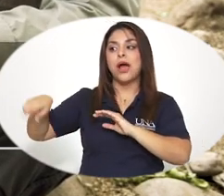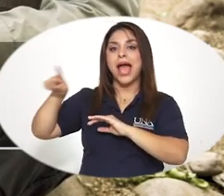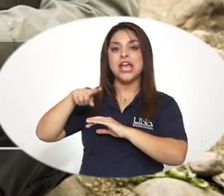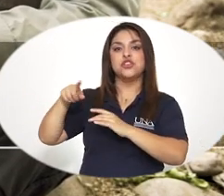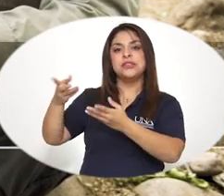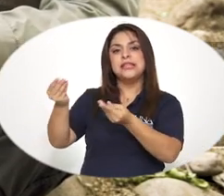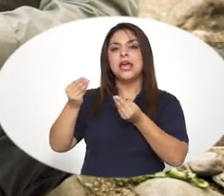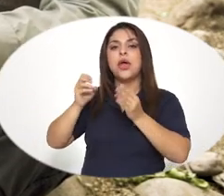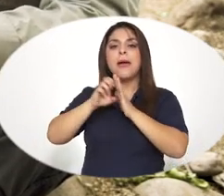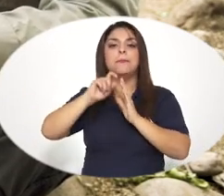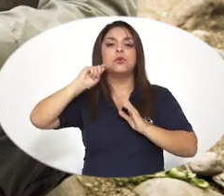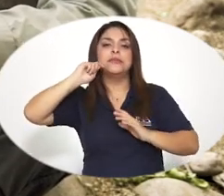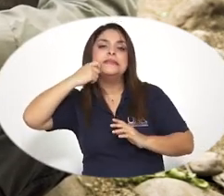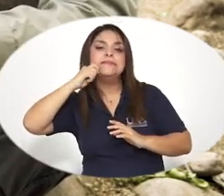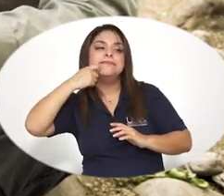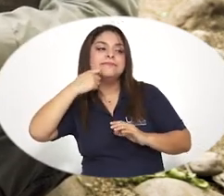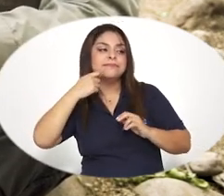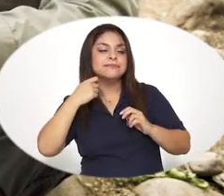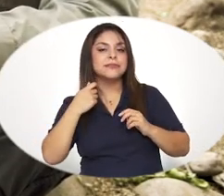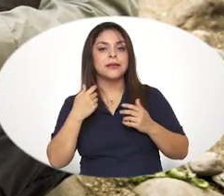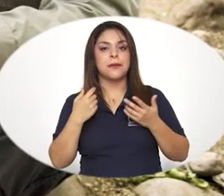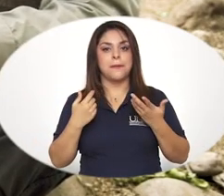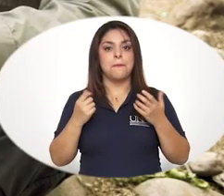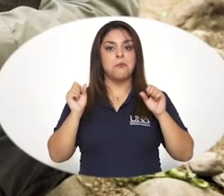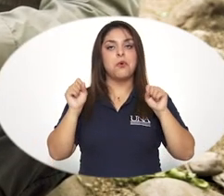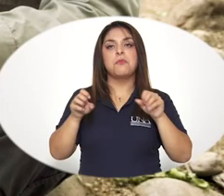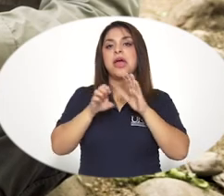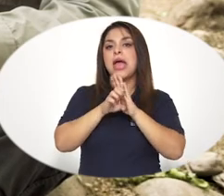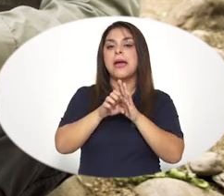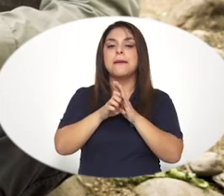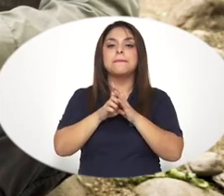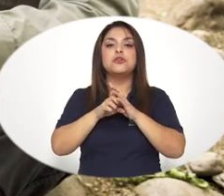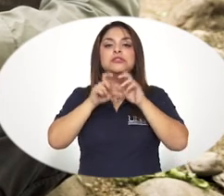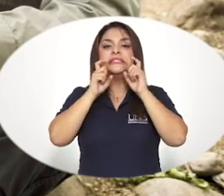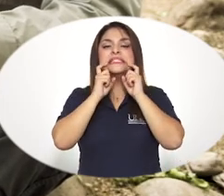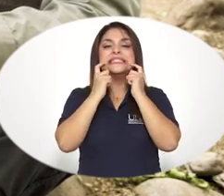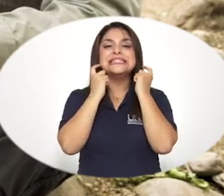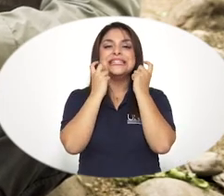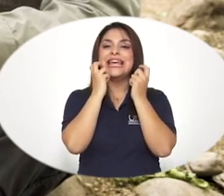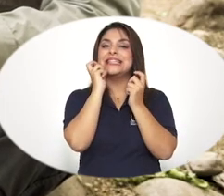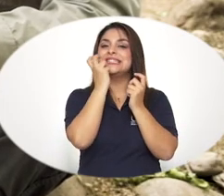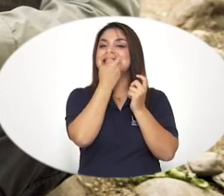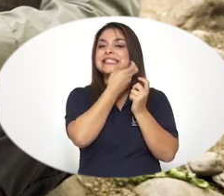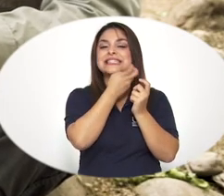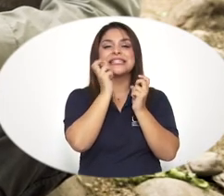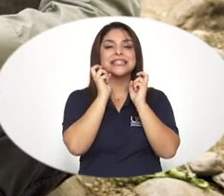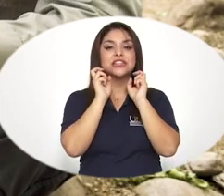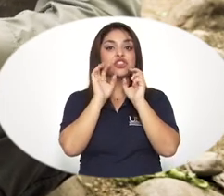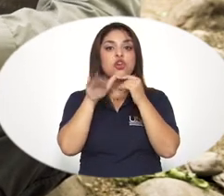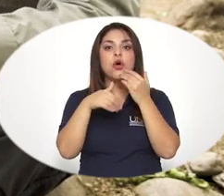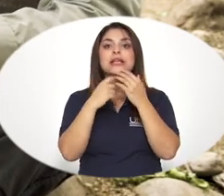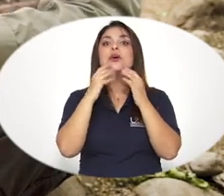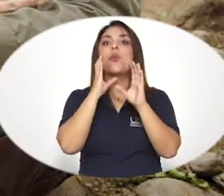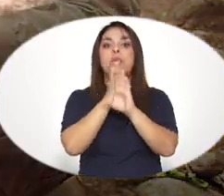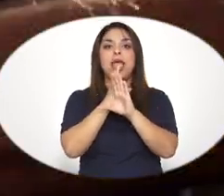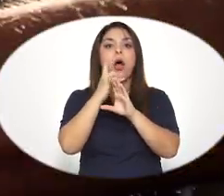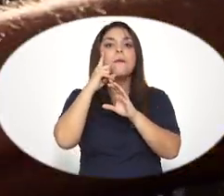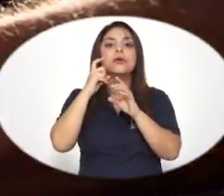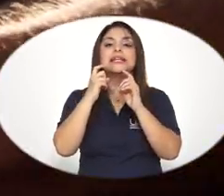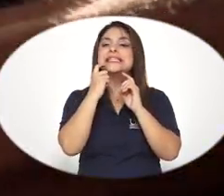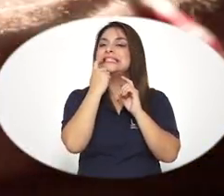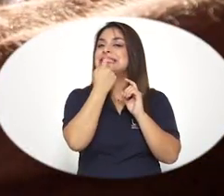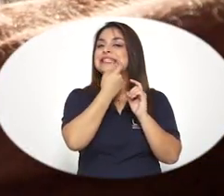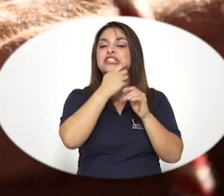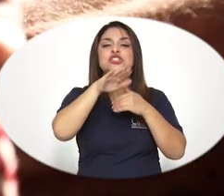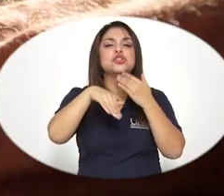ejemplo ellos nos dan ciertos tips, por así decirlo, podemos hablar tal vez de los dientes, que tuviéramos mucho cuidado con los dientes, que los